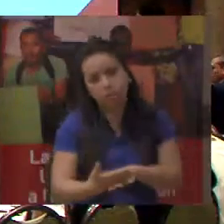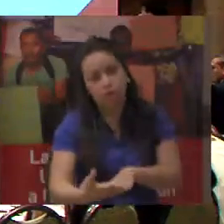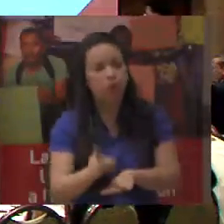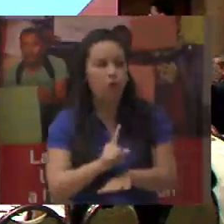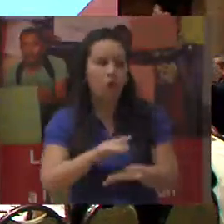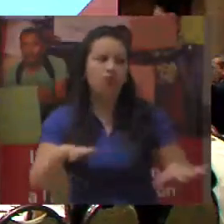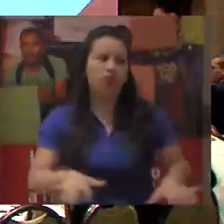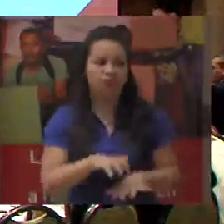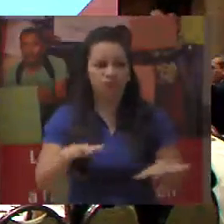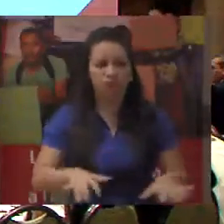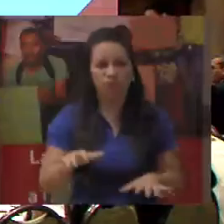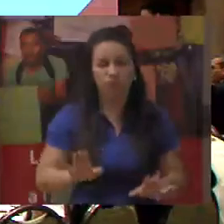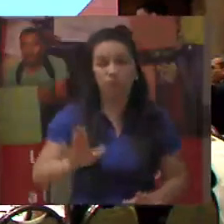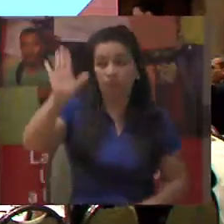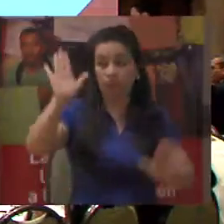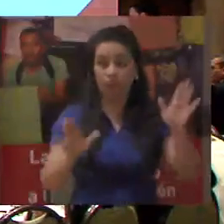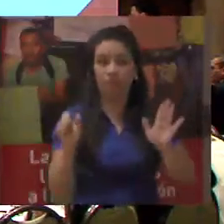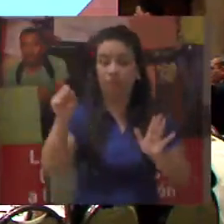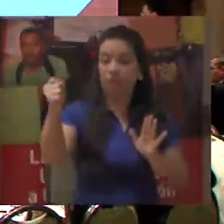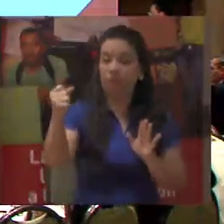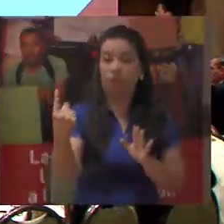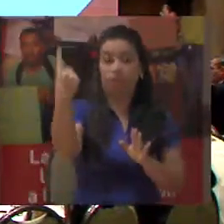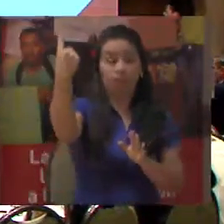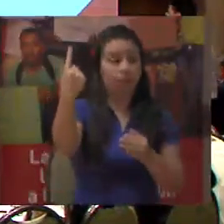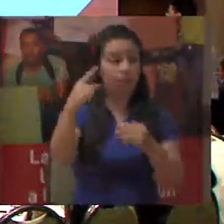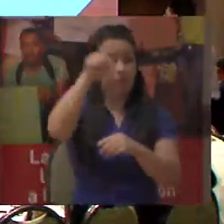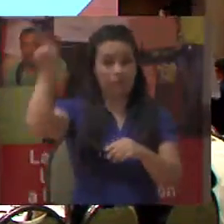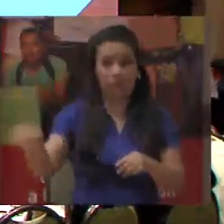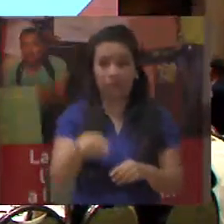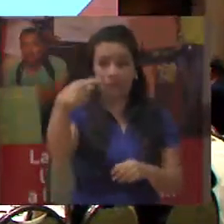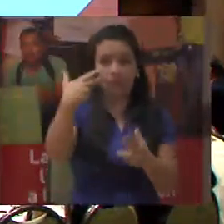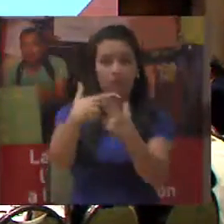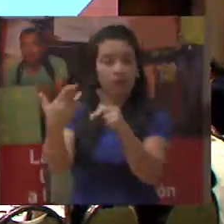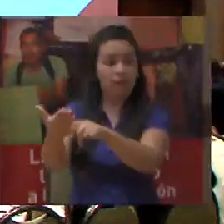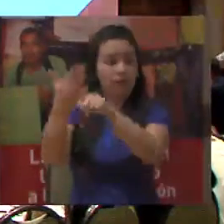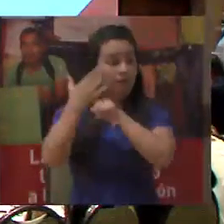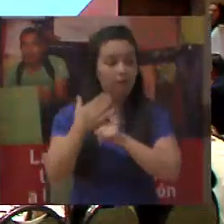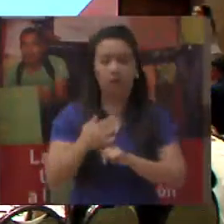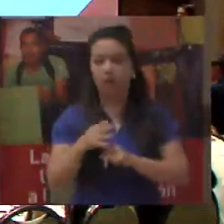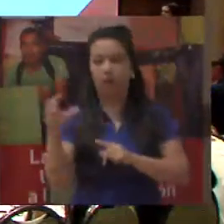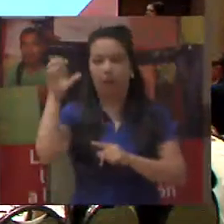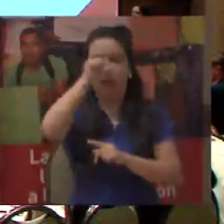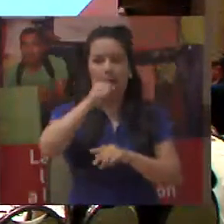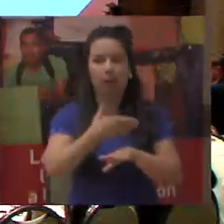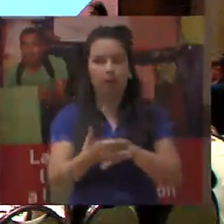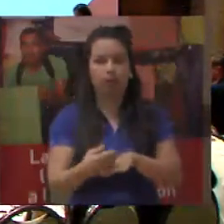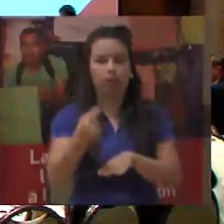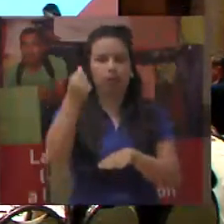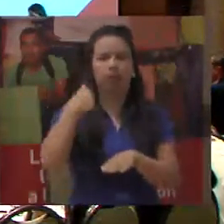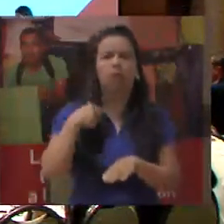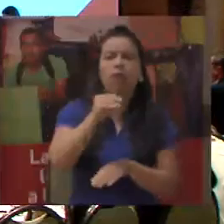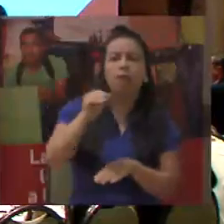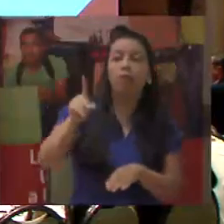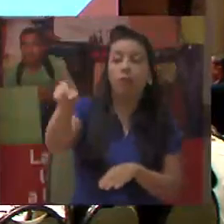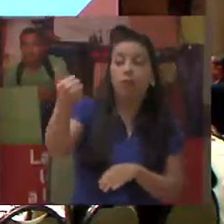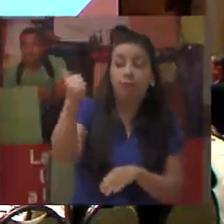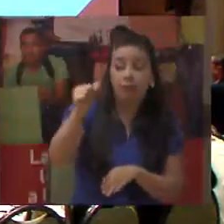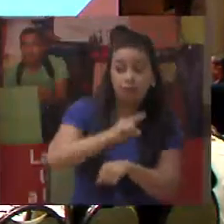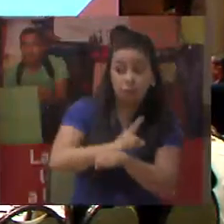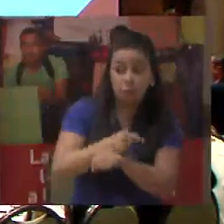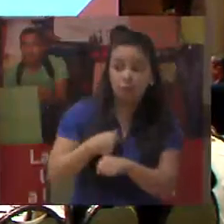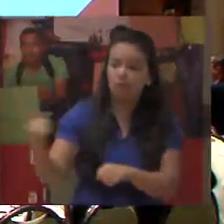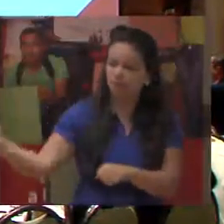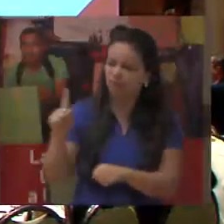tener unas paleticas que nos van a estar mostrando el tiempo. Cada uno de ustedes tiene, alcalde, 10 minutos para que